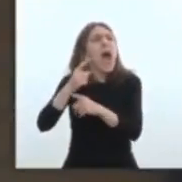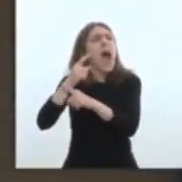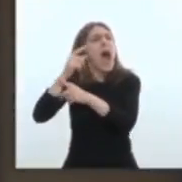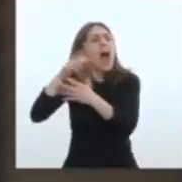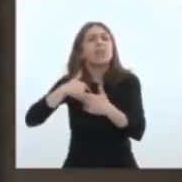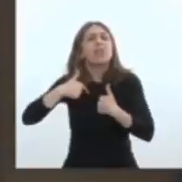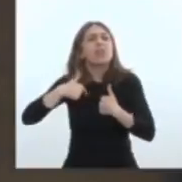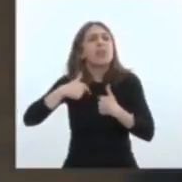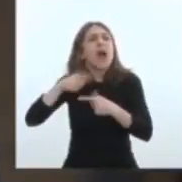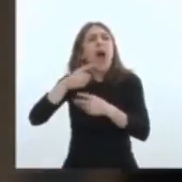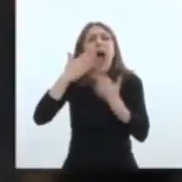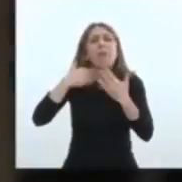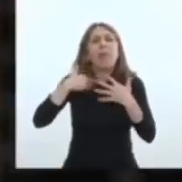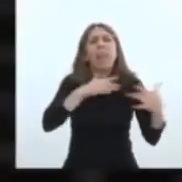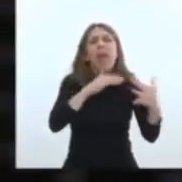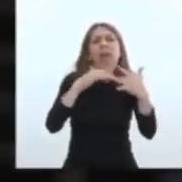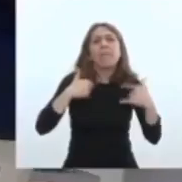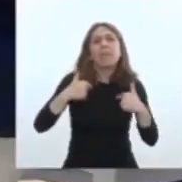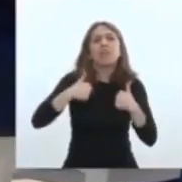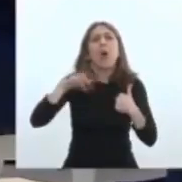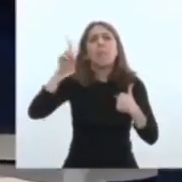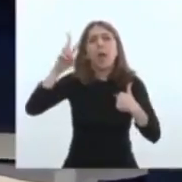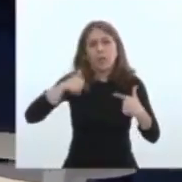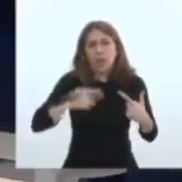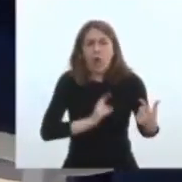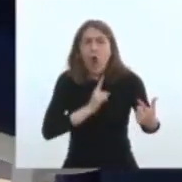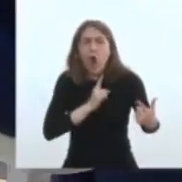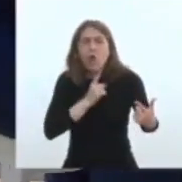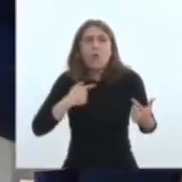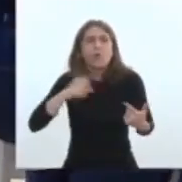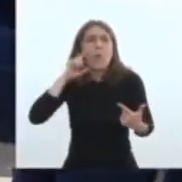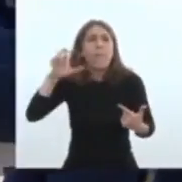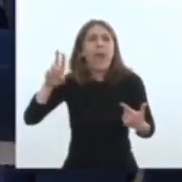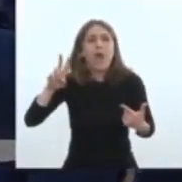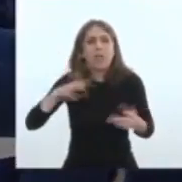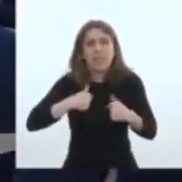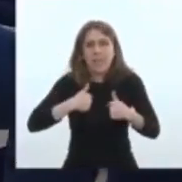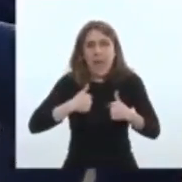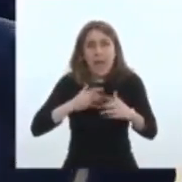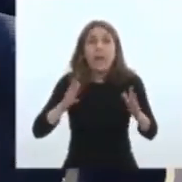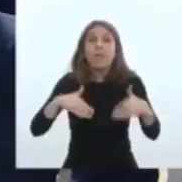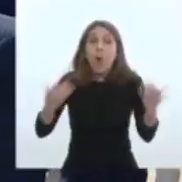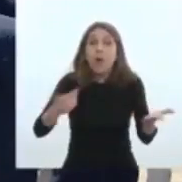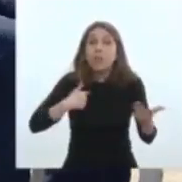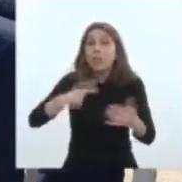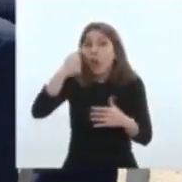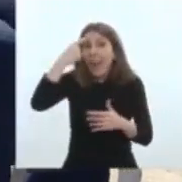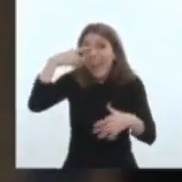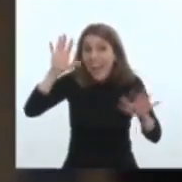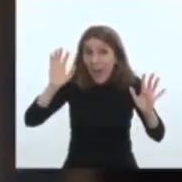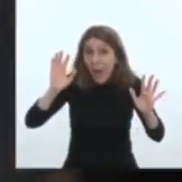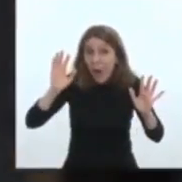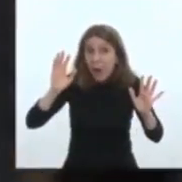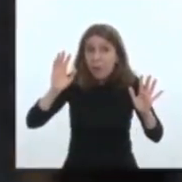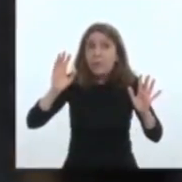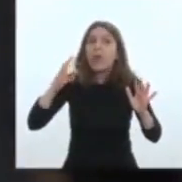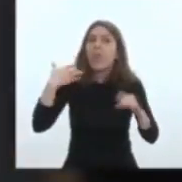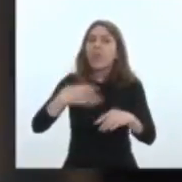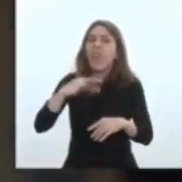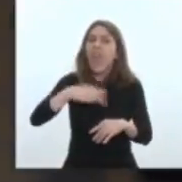peronista que para mí es un orgullo así que lo que creo el que